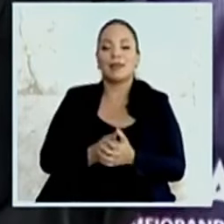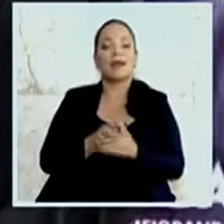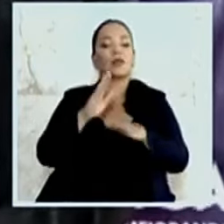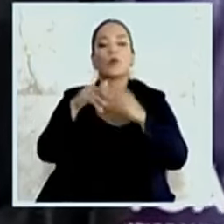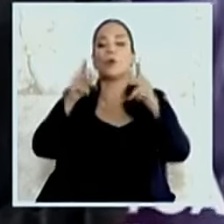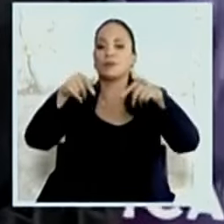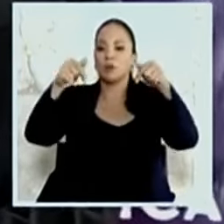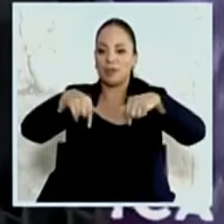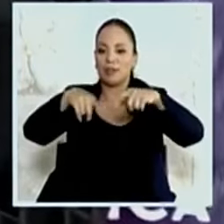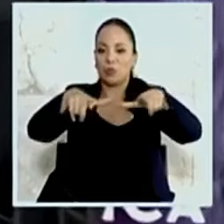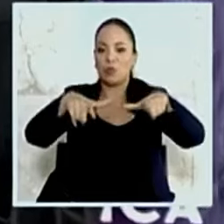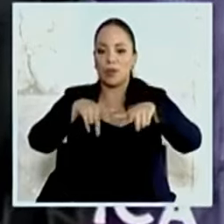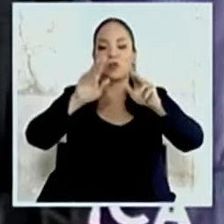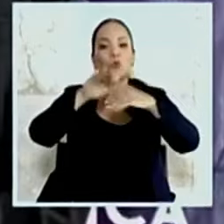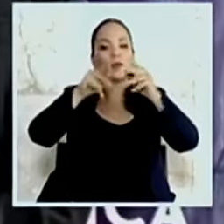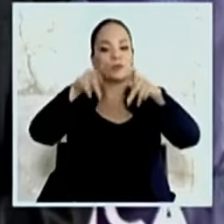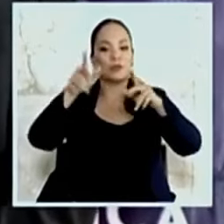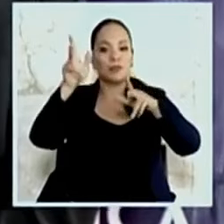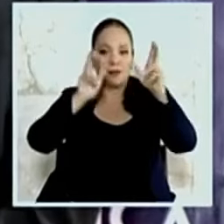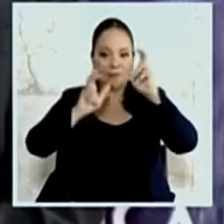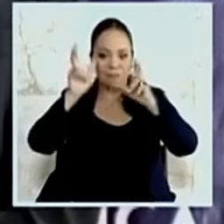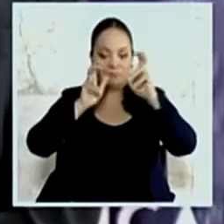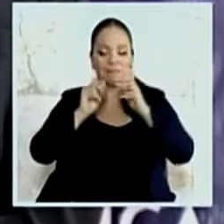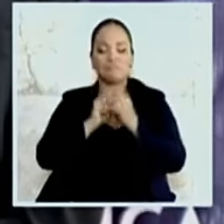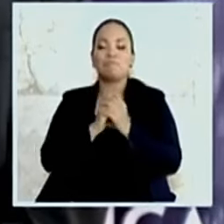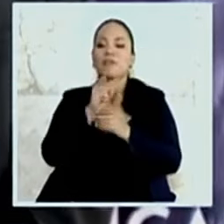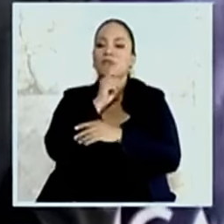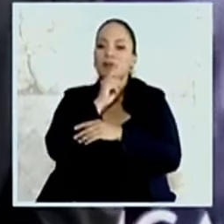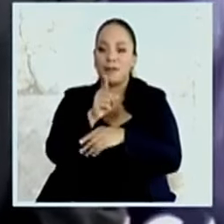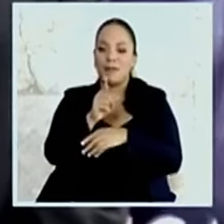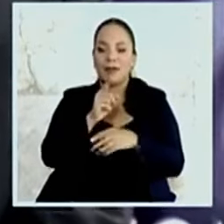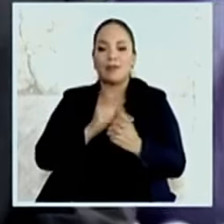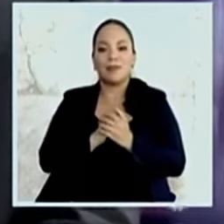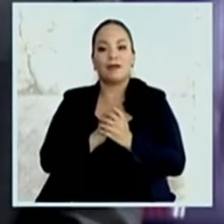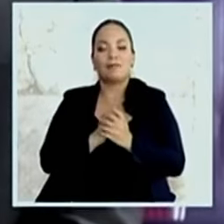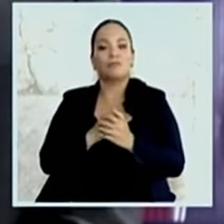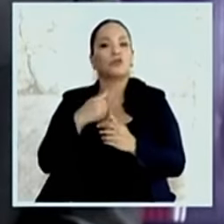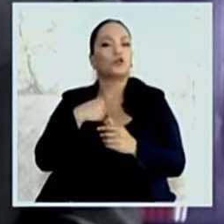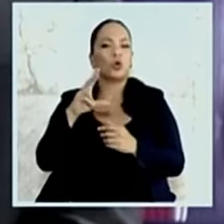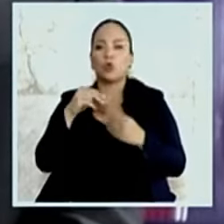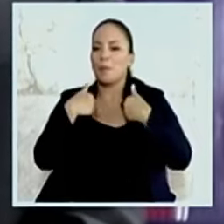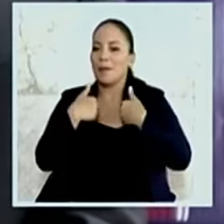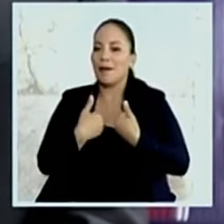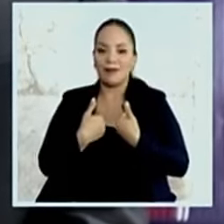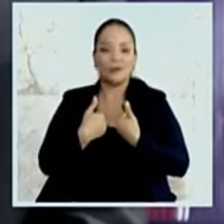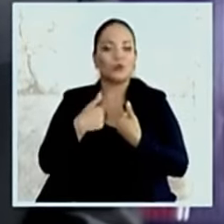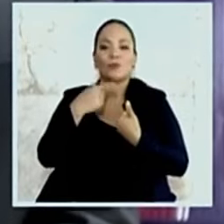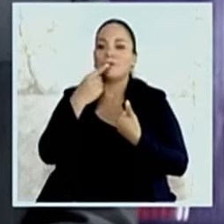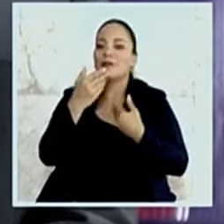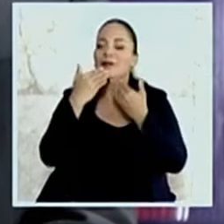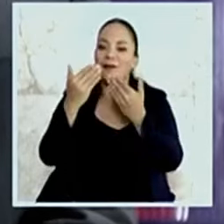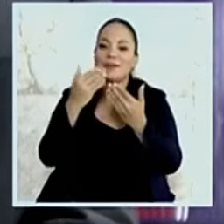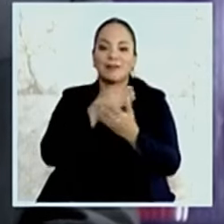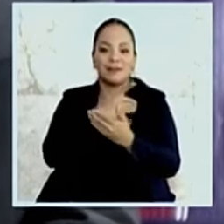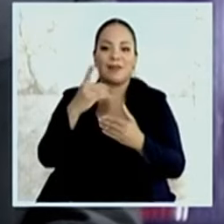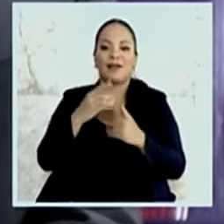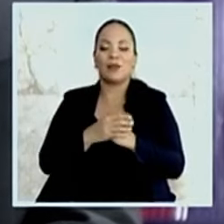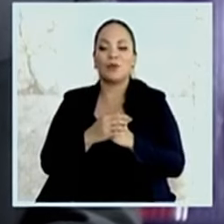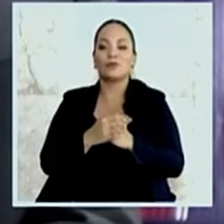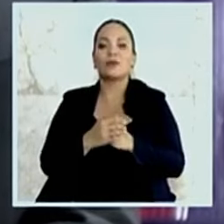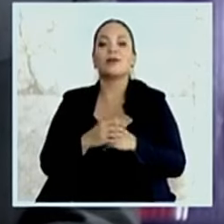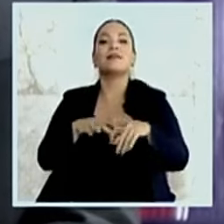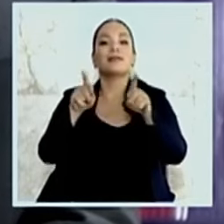Buenas tardes, pueblo de Costa Rica, señores ministros, señor presidente, todos los que hoy están acá